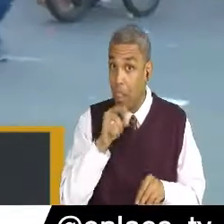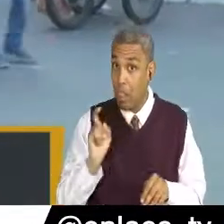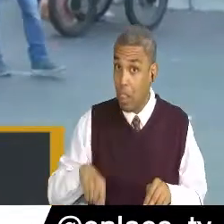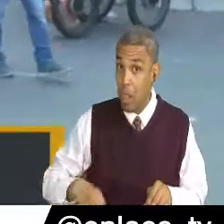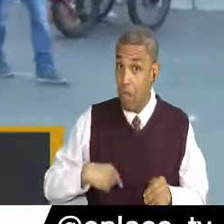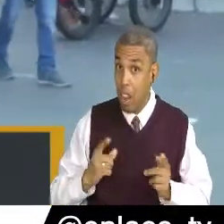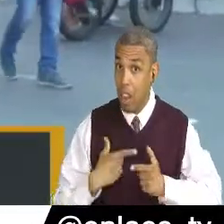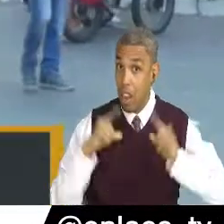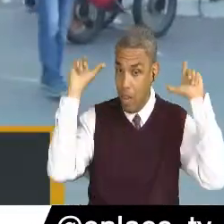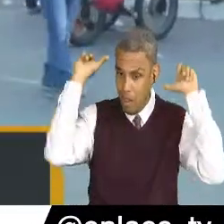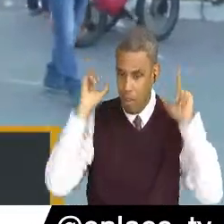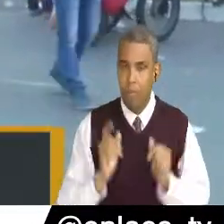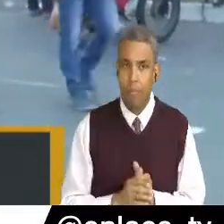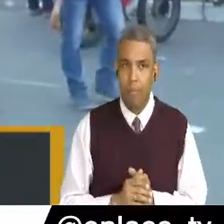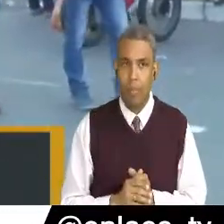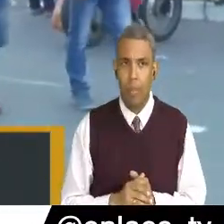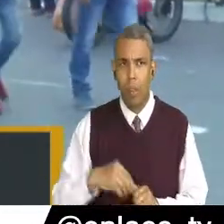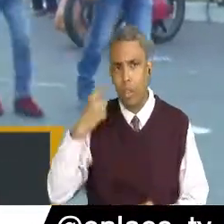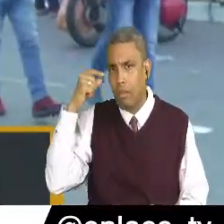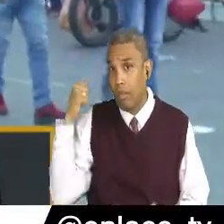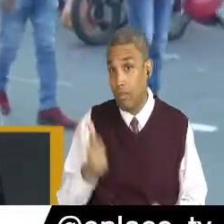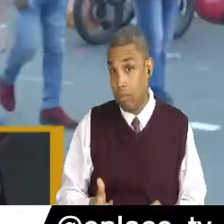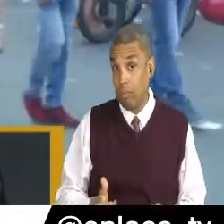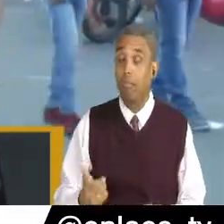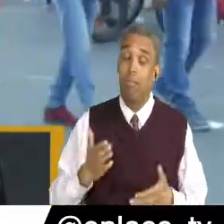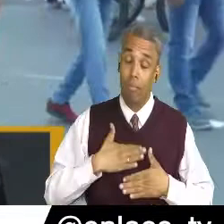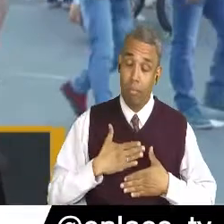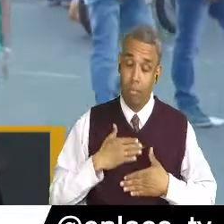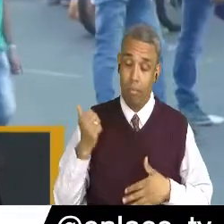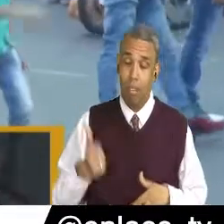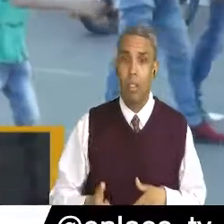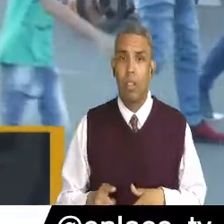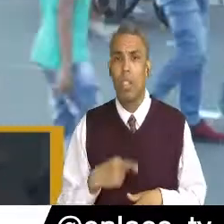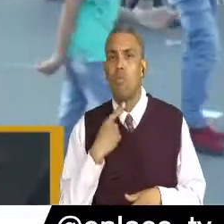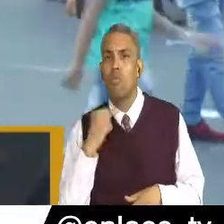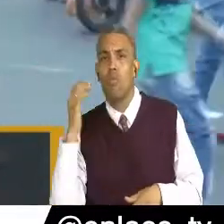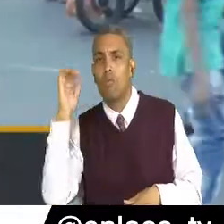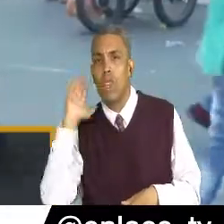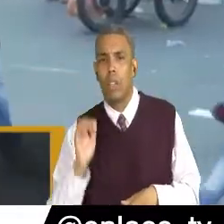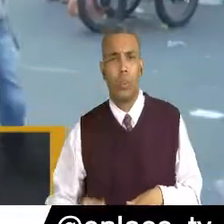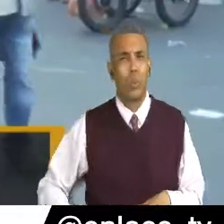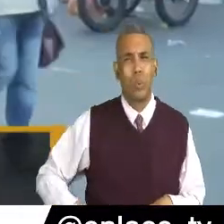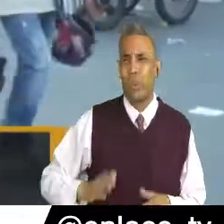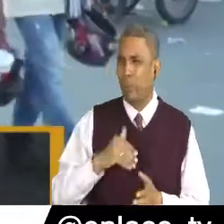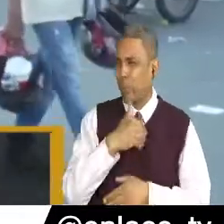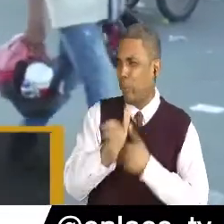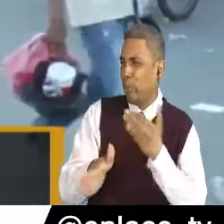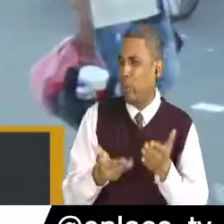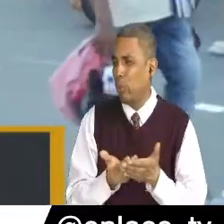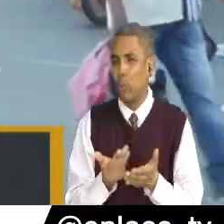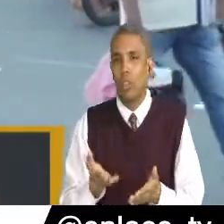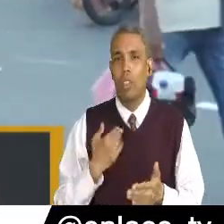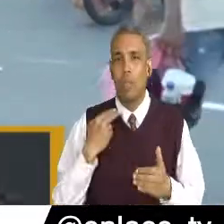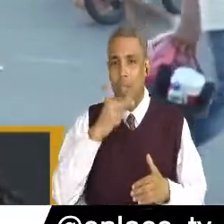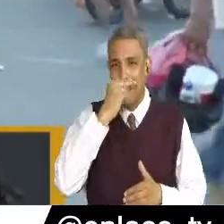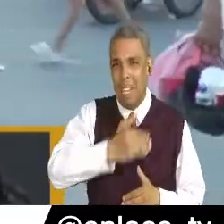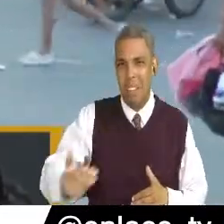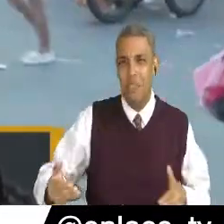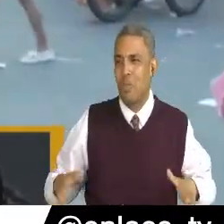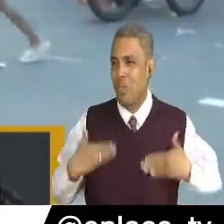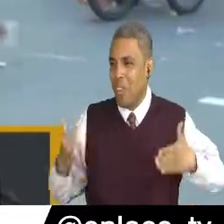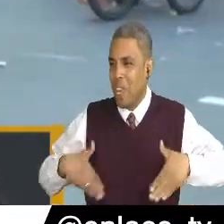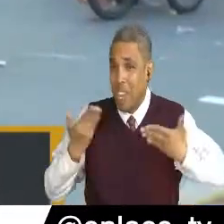Muy espectacular. Los felicito. ¿Qué es lo que más le ha gustado? Todo. Que los niños están felices,